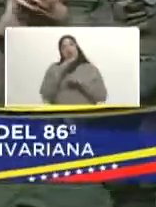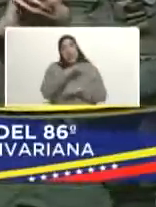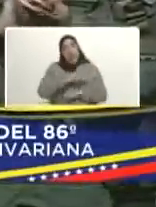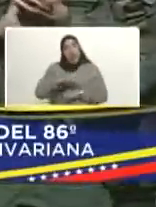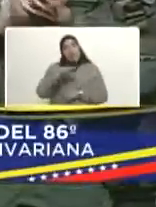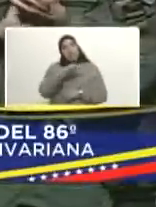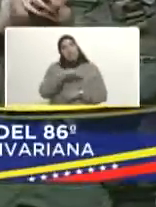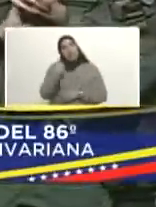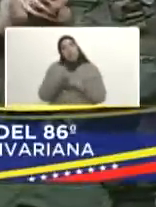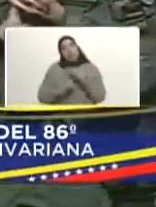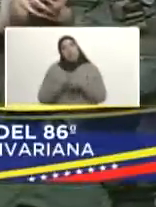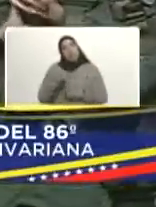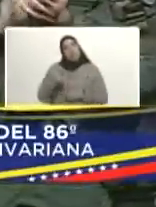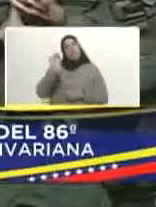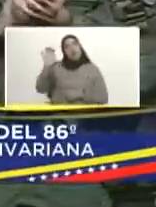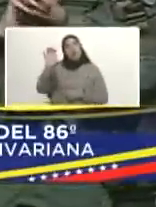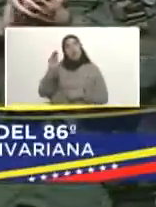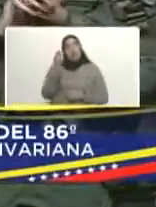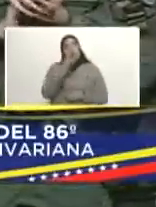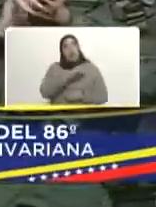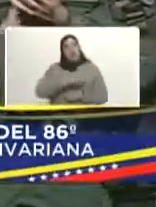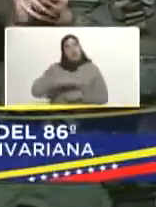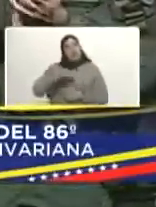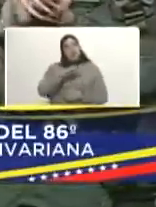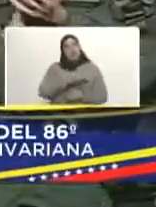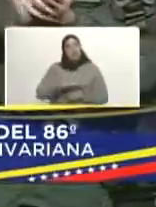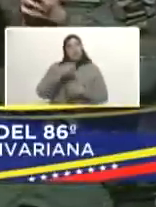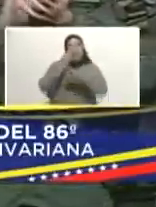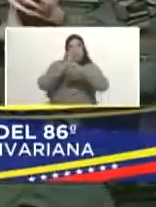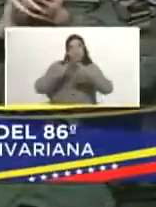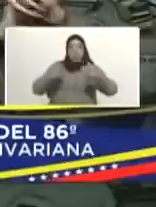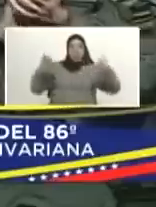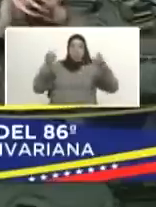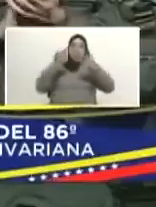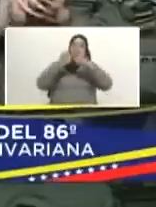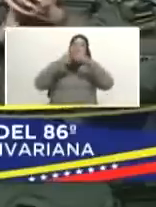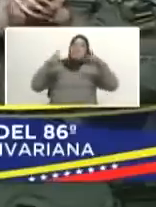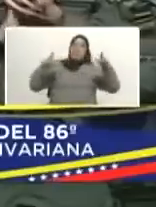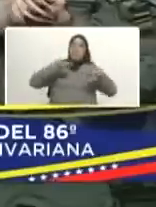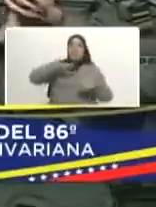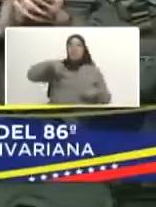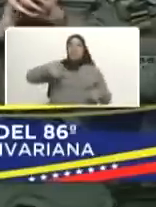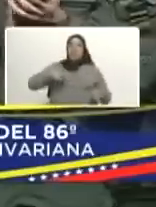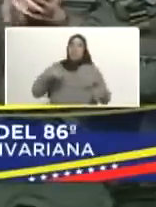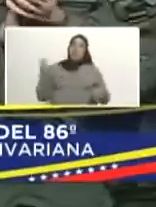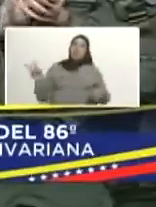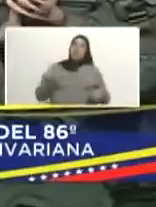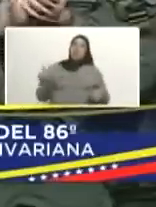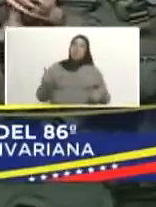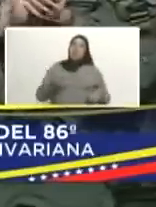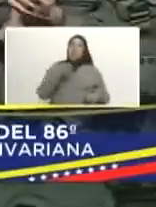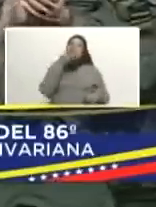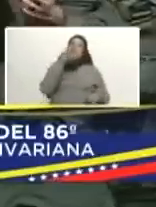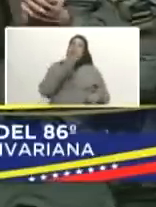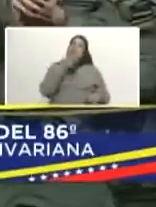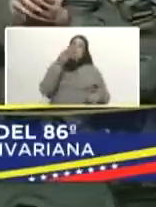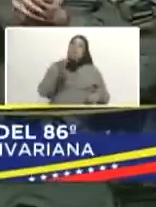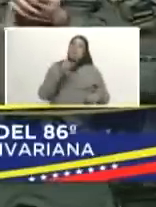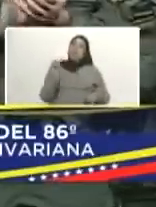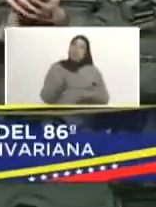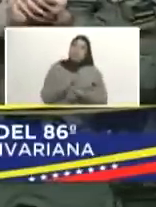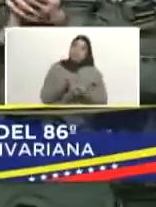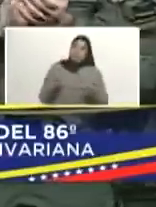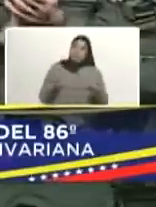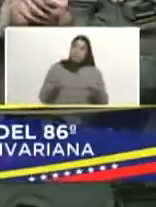hacer patria, la misión de llevar la independencia y la soberanía de nuestro país para siempre.